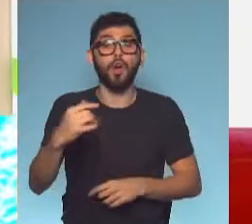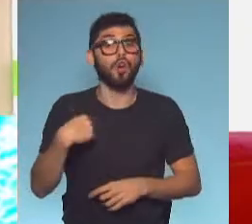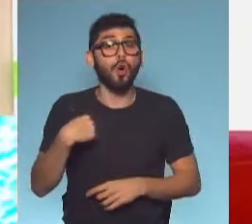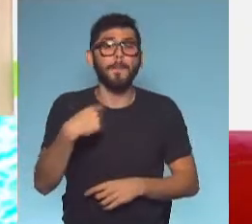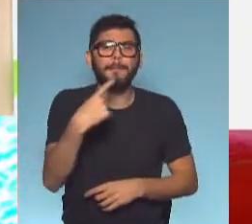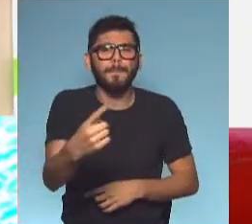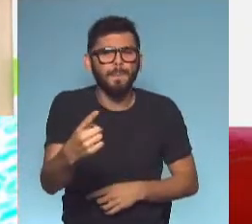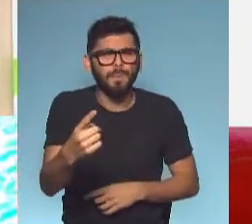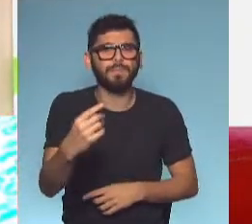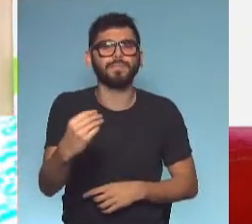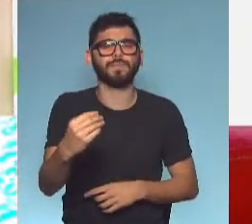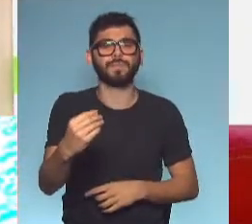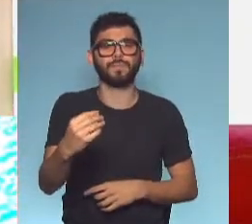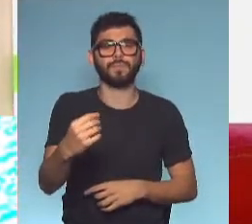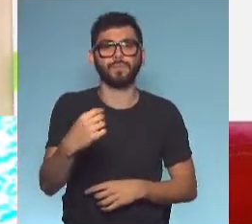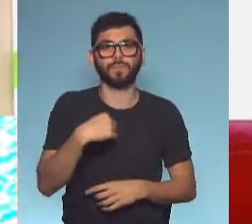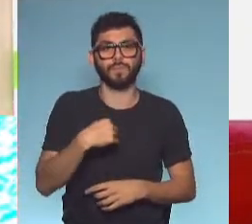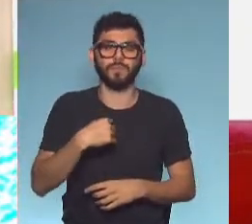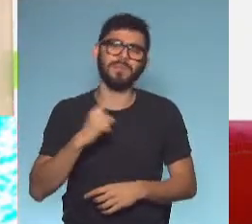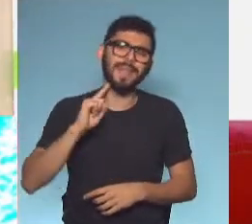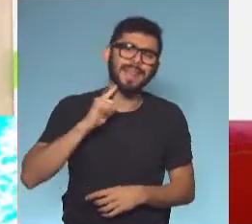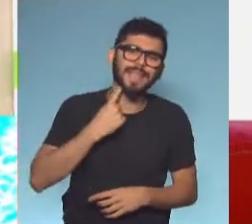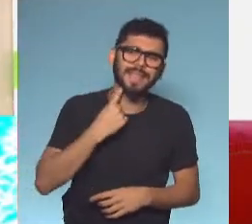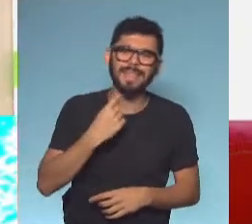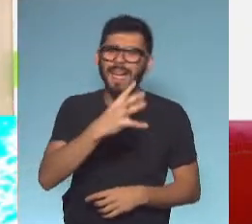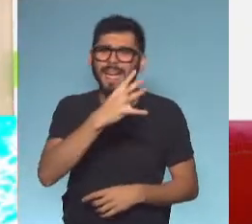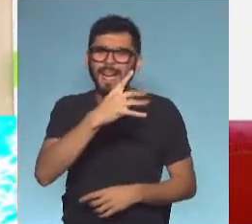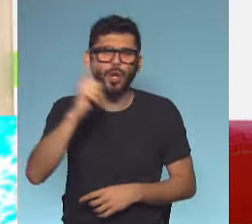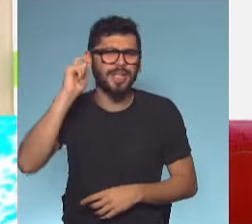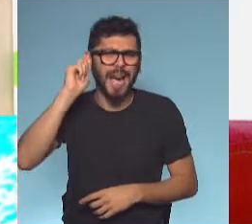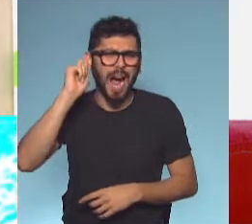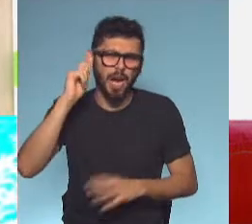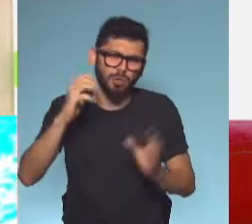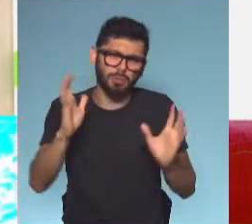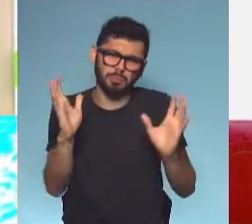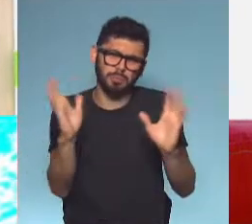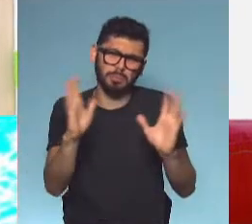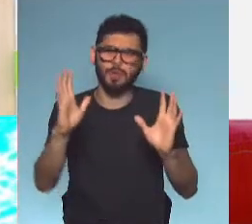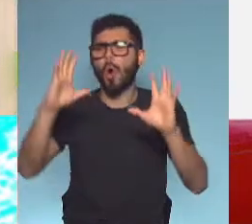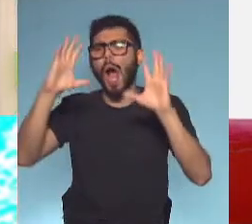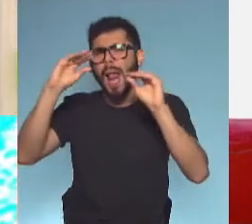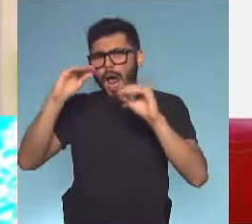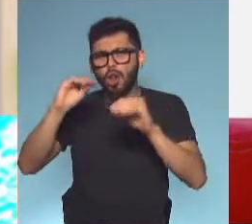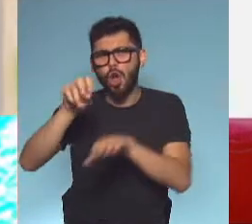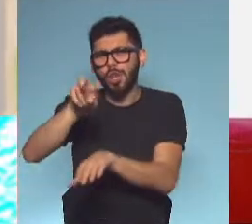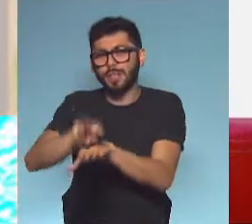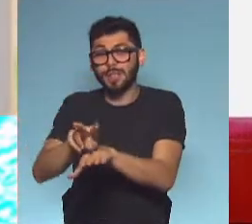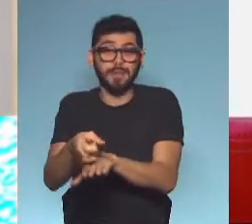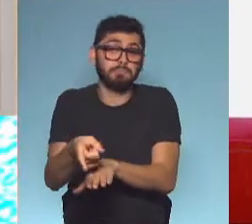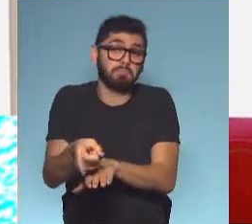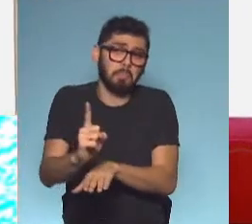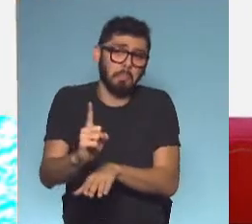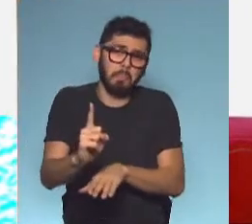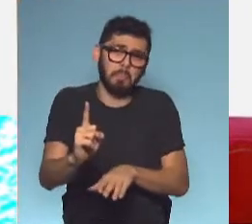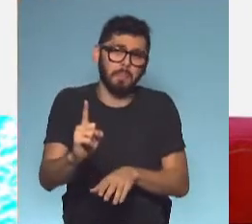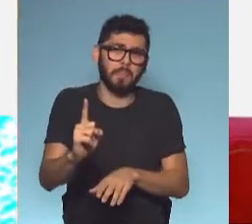es que, o sea, cuando uno tiene 13, 14 años, pienso que más allá de cuando a la noche que tenés una erección, o